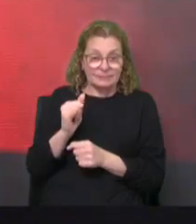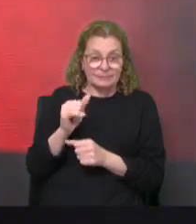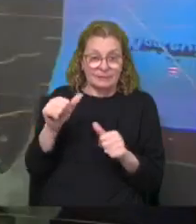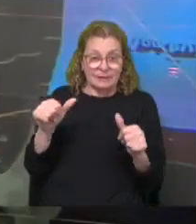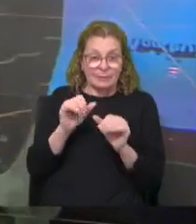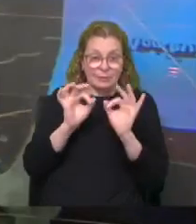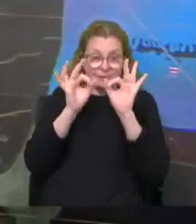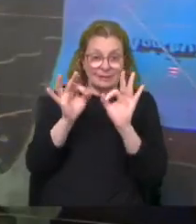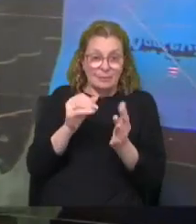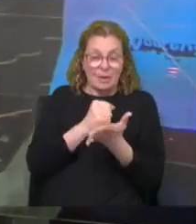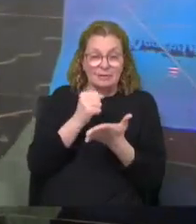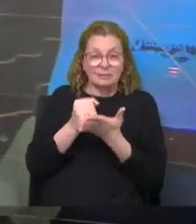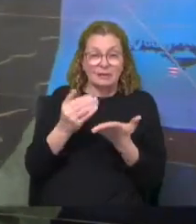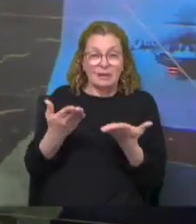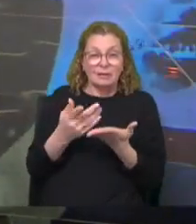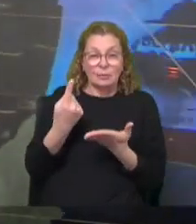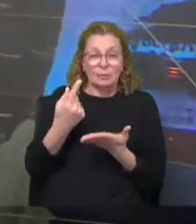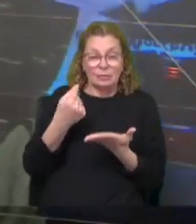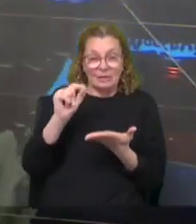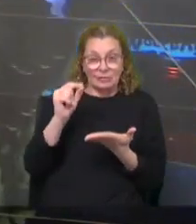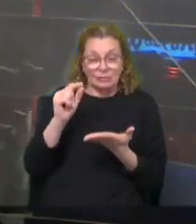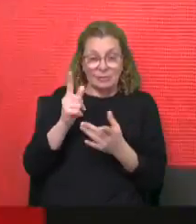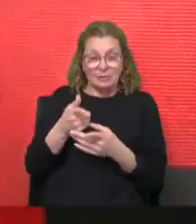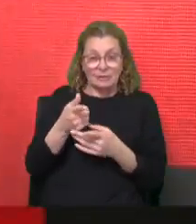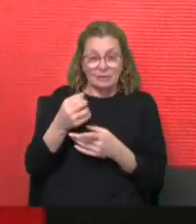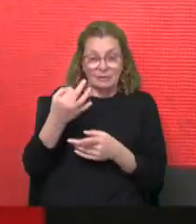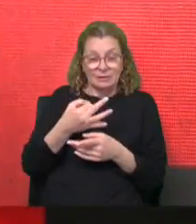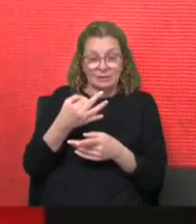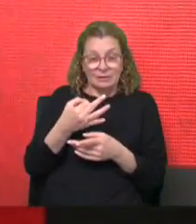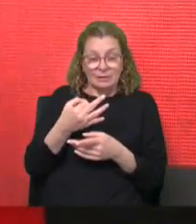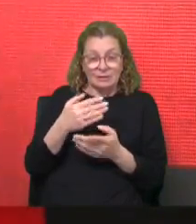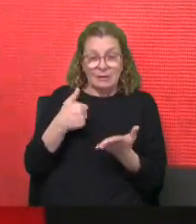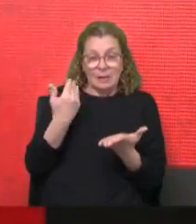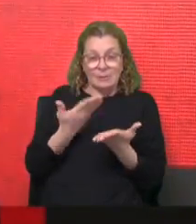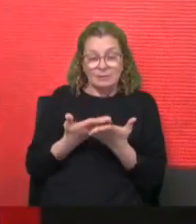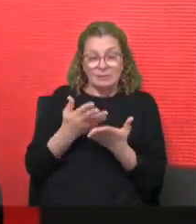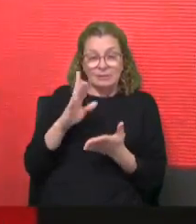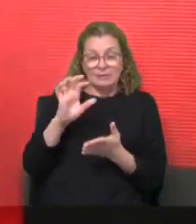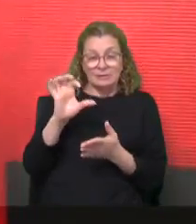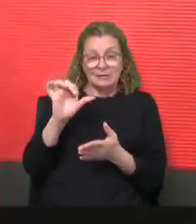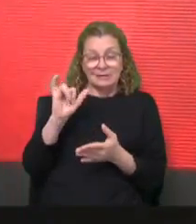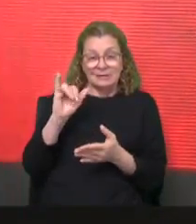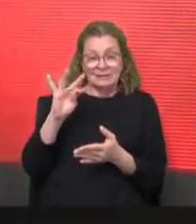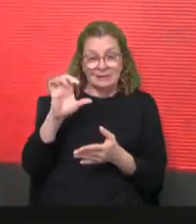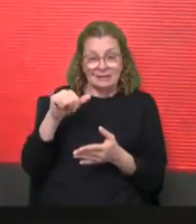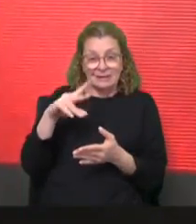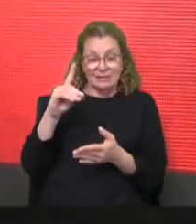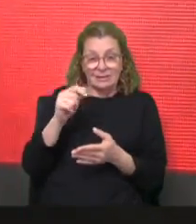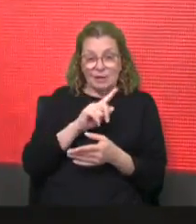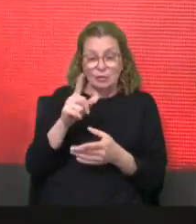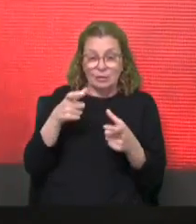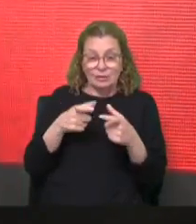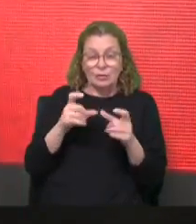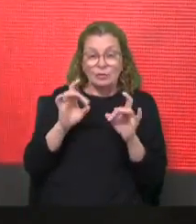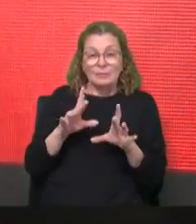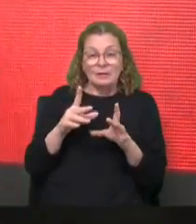hasta acá, obviamente. Y un dato no menor, que en realidad la presentación de La Trastienda no va a ser la presentación del disco solamente,